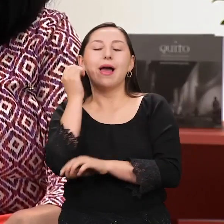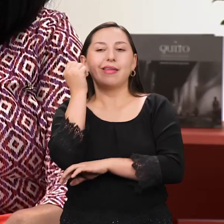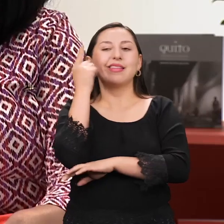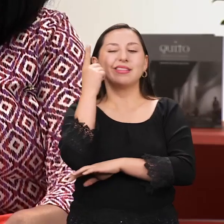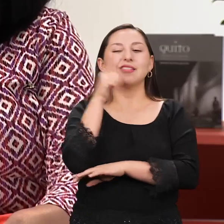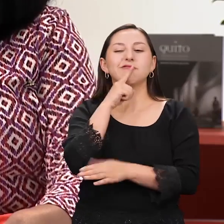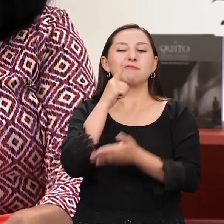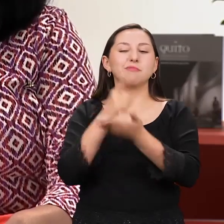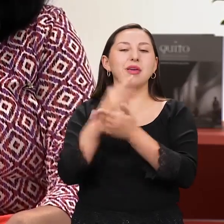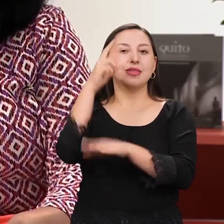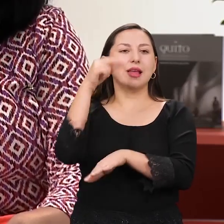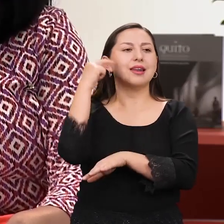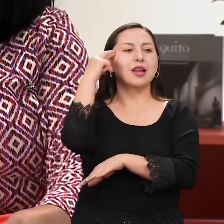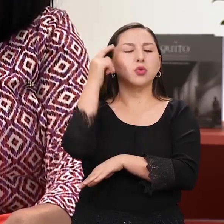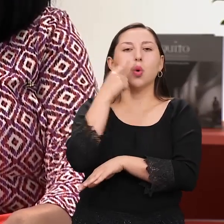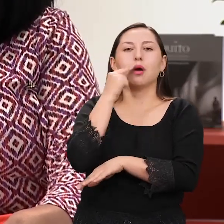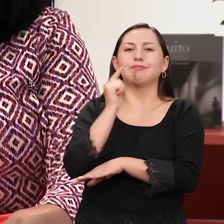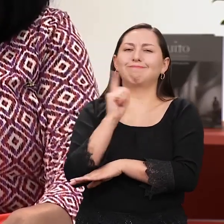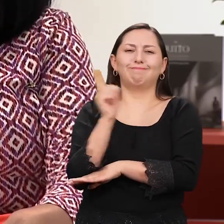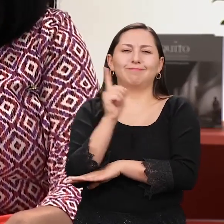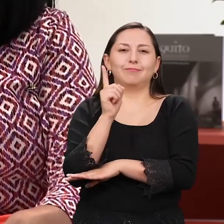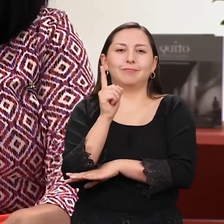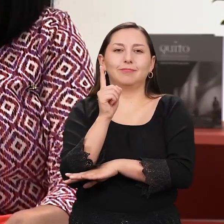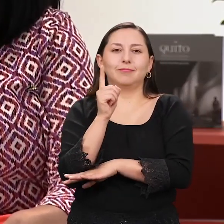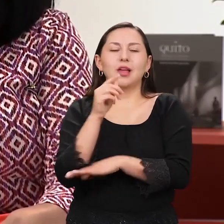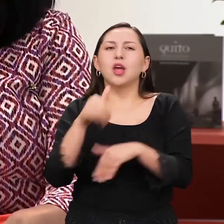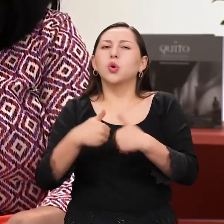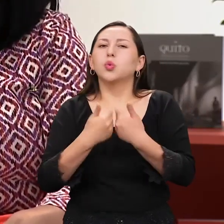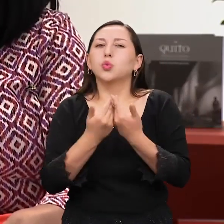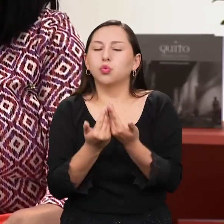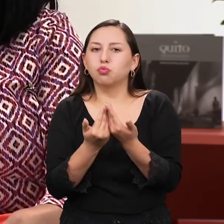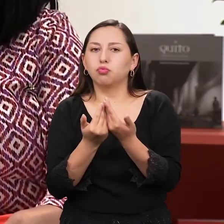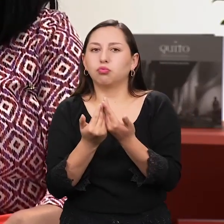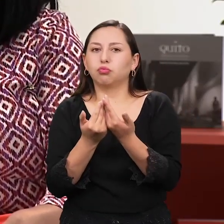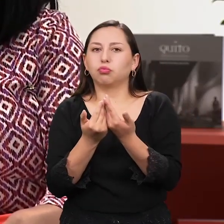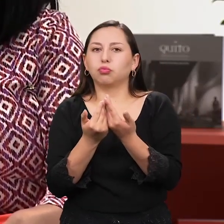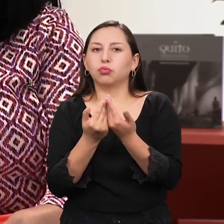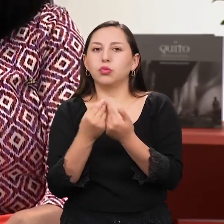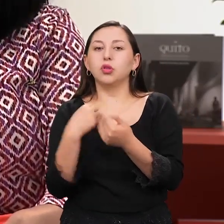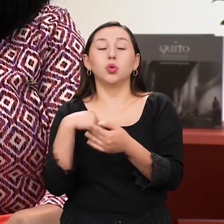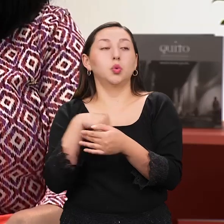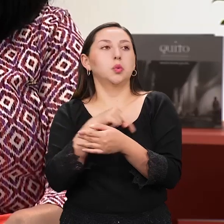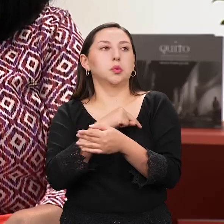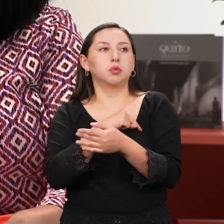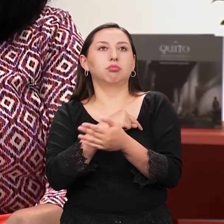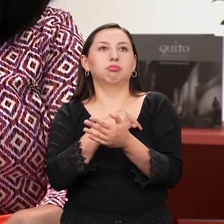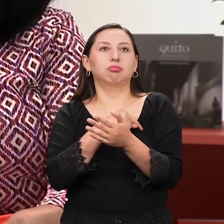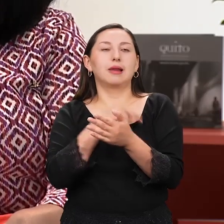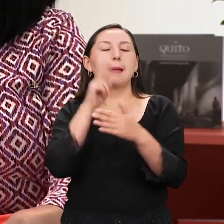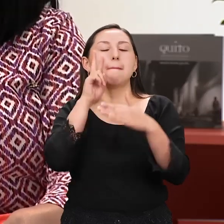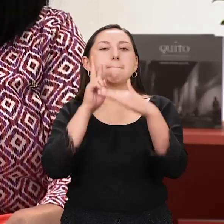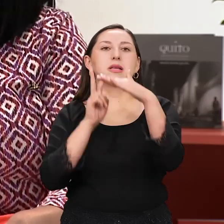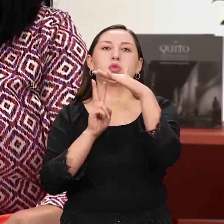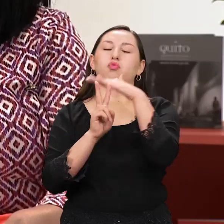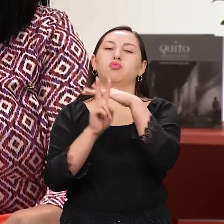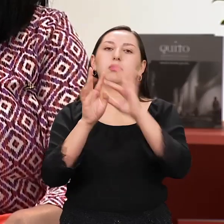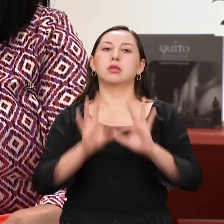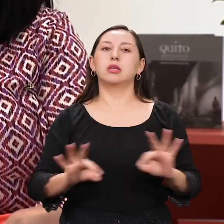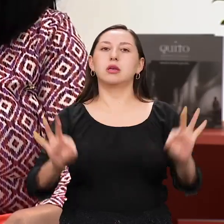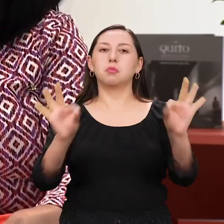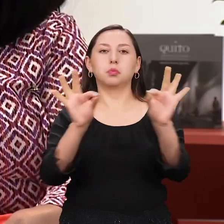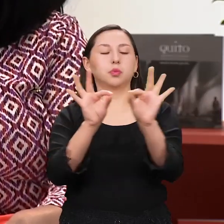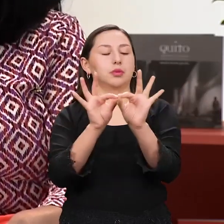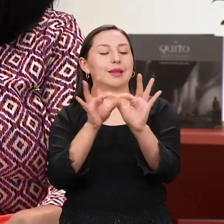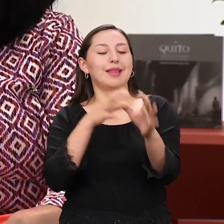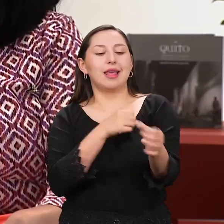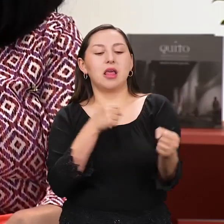del discurso, como el discurso también a partir de la construcción de la nota periodística va a construir una visión del agresor, ¿no?